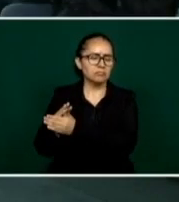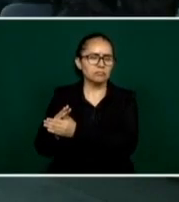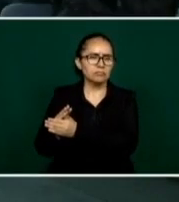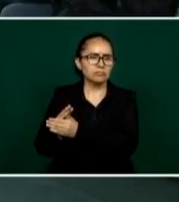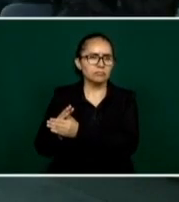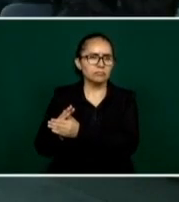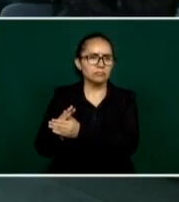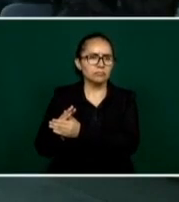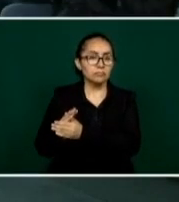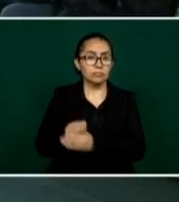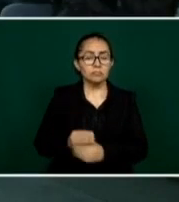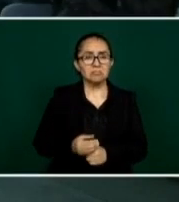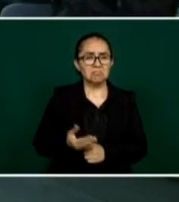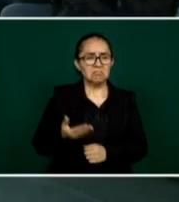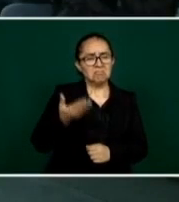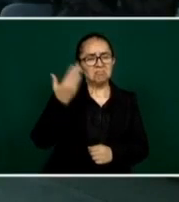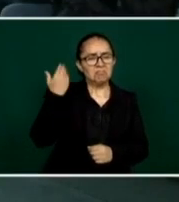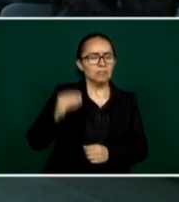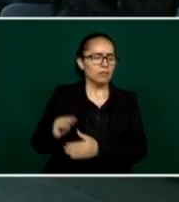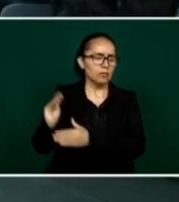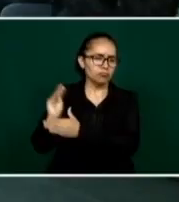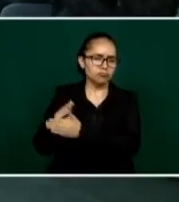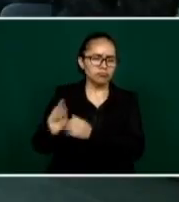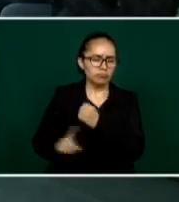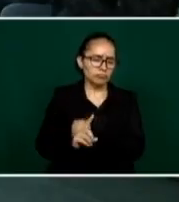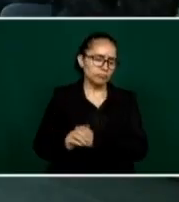manera directa el presidente.